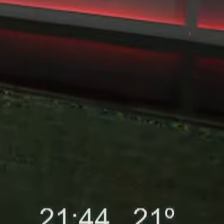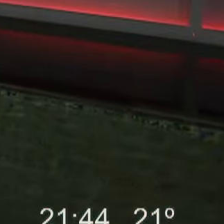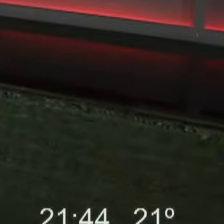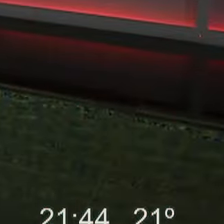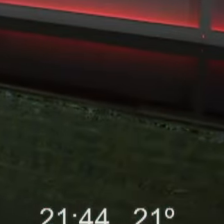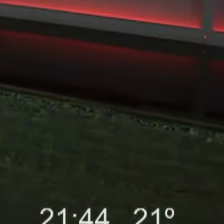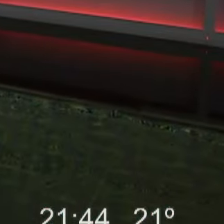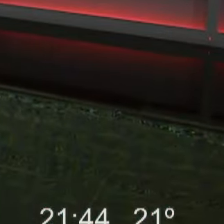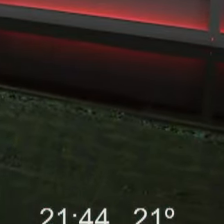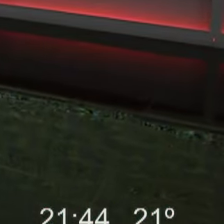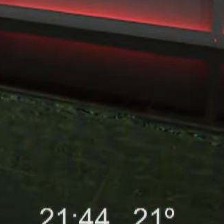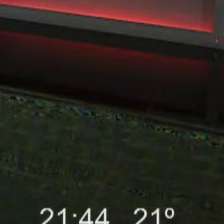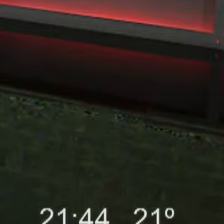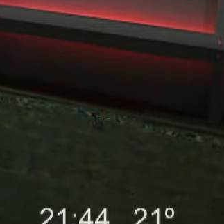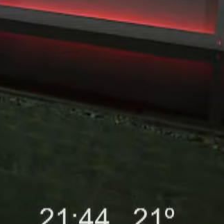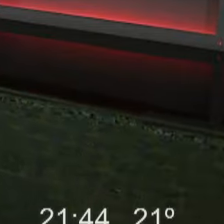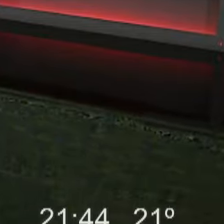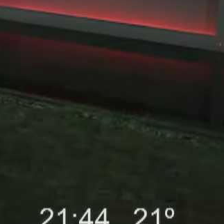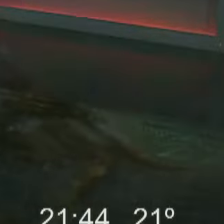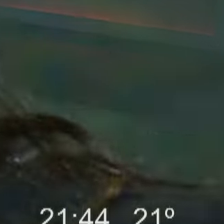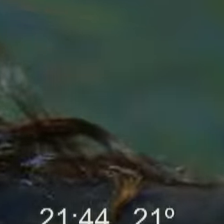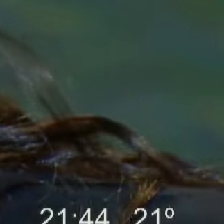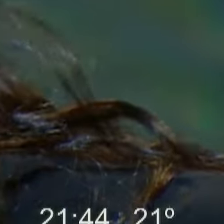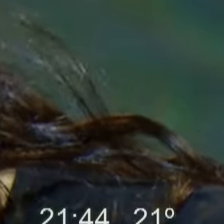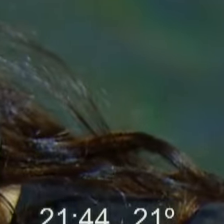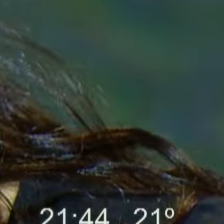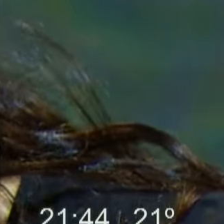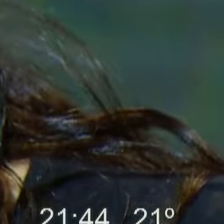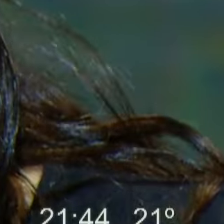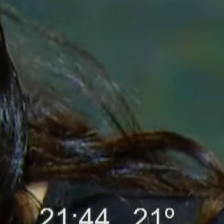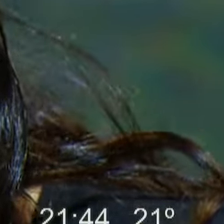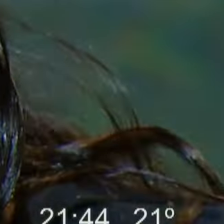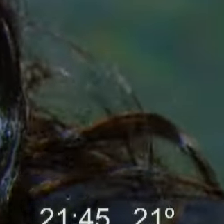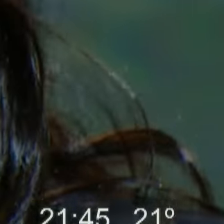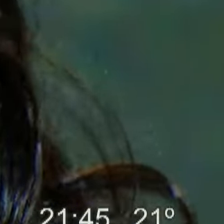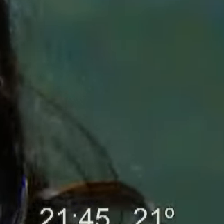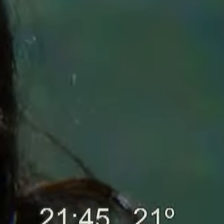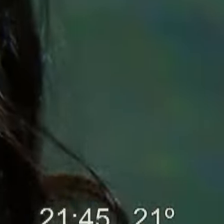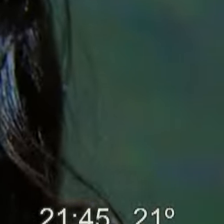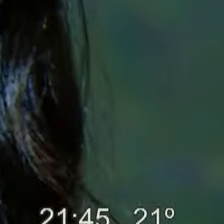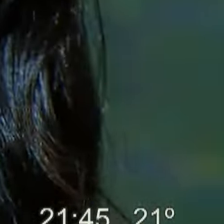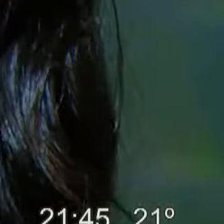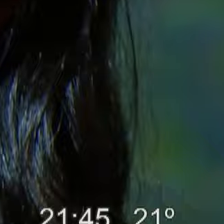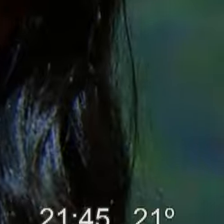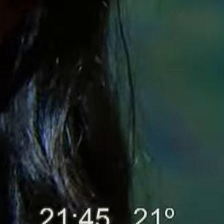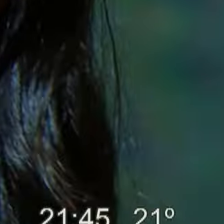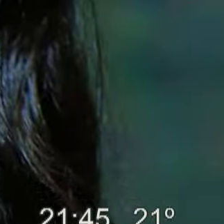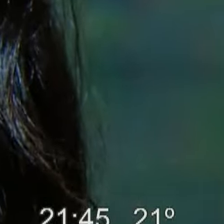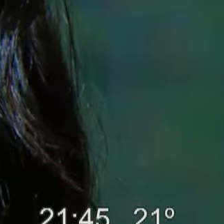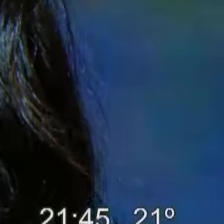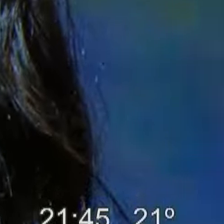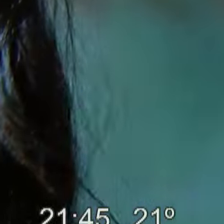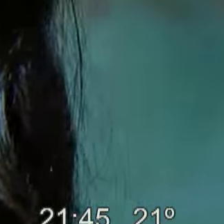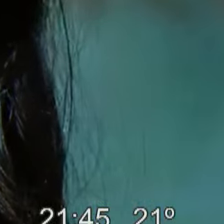Hay una niña que corre y que corre sin saber bien si quiere que la